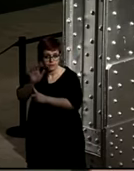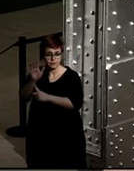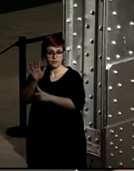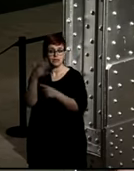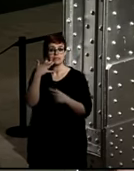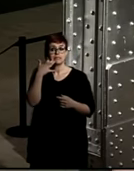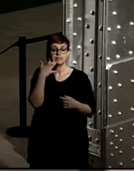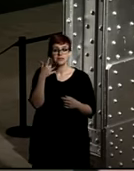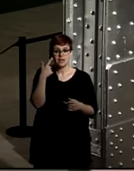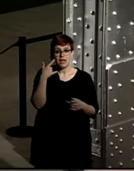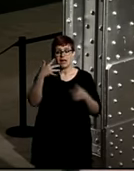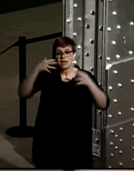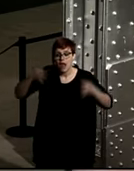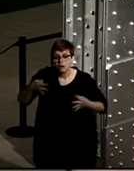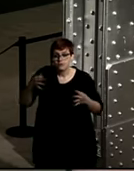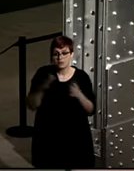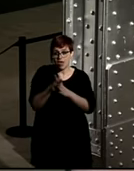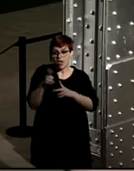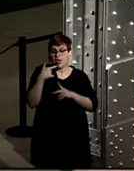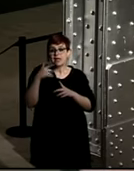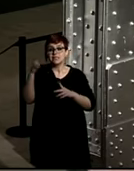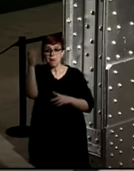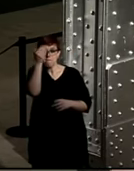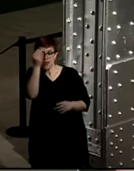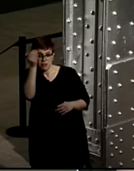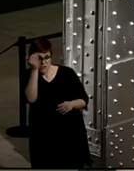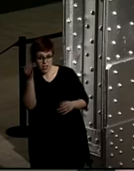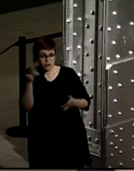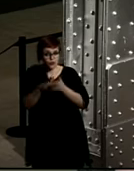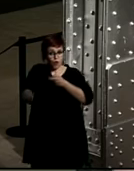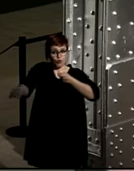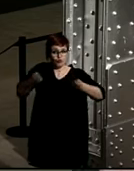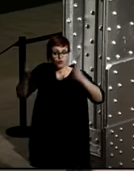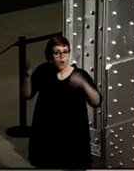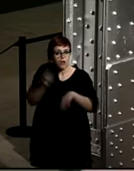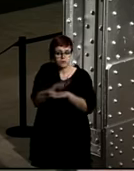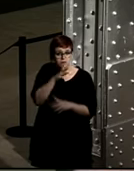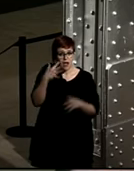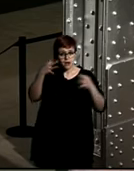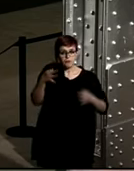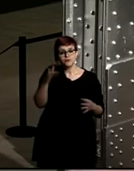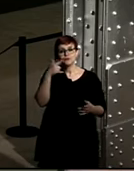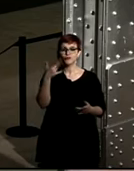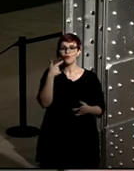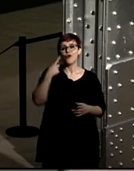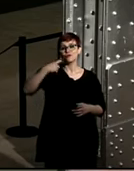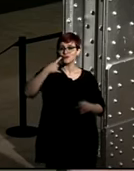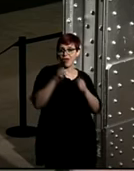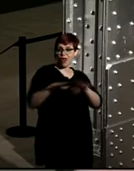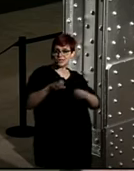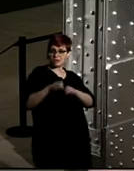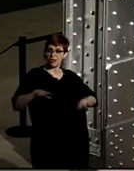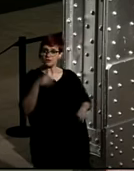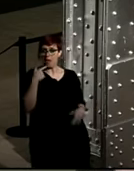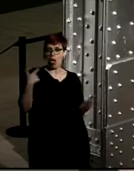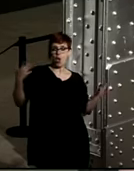no regulemos educativamente ni legislativamente la piratería, estamos en un país con una idiosincrasia del todo gratis. Entonces, ¿cómo vas a hacer que vayan al